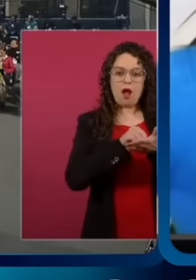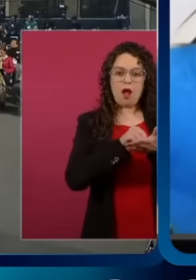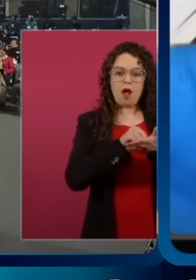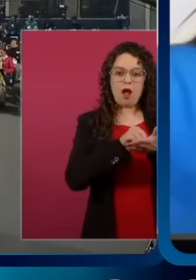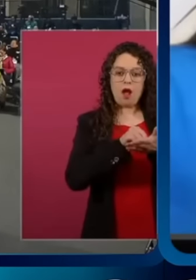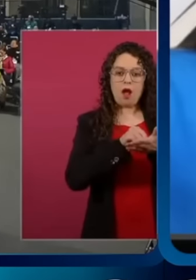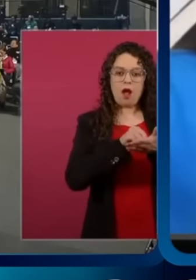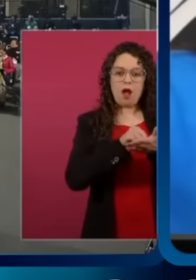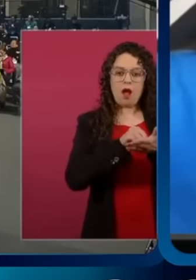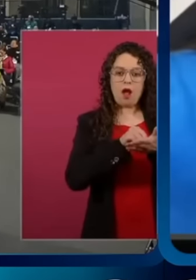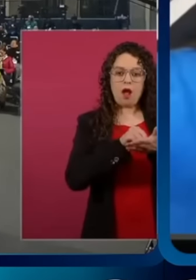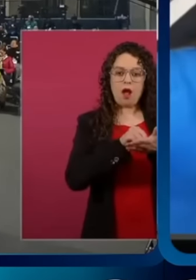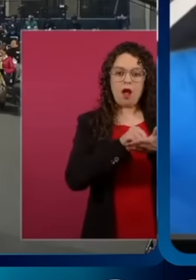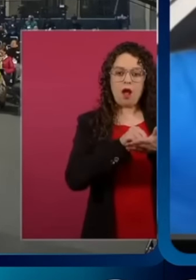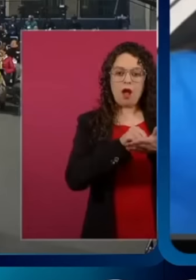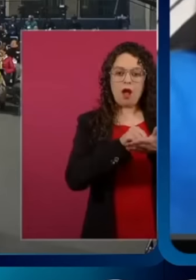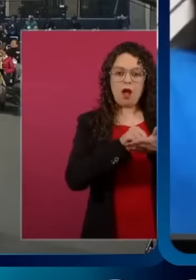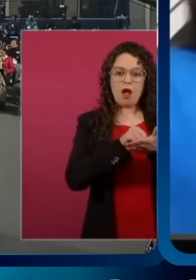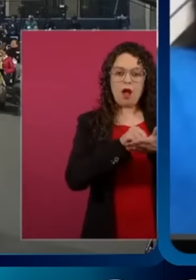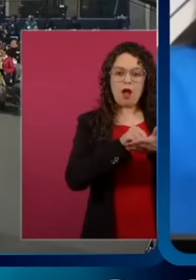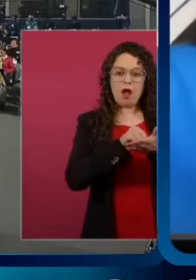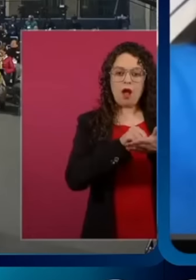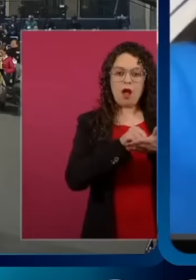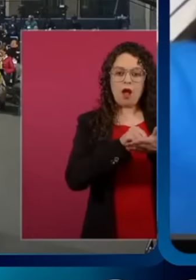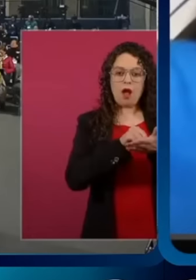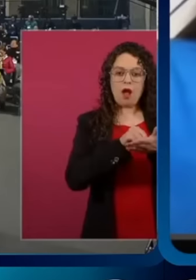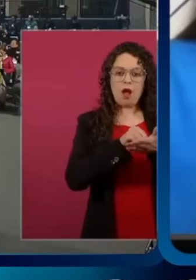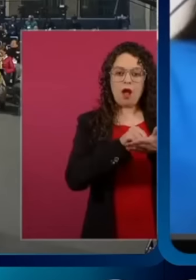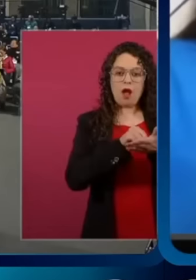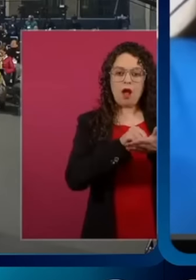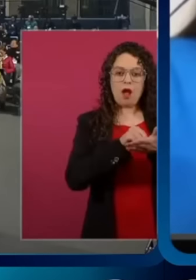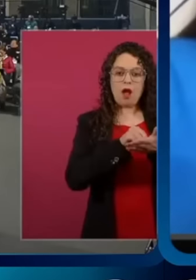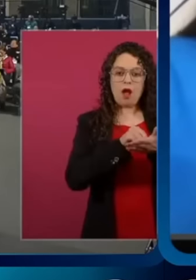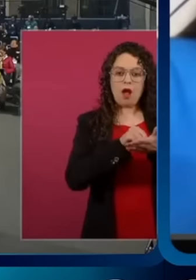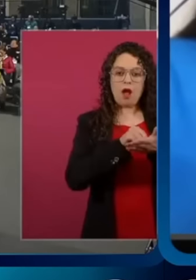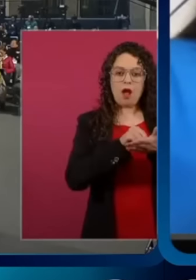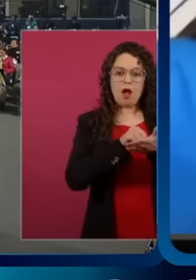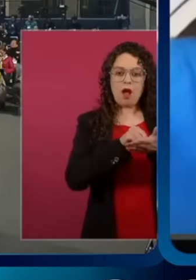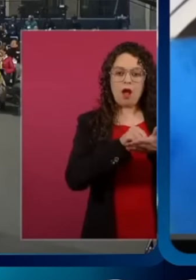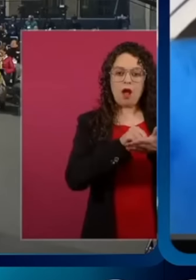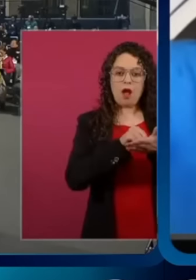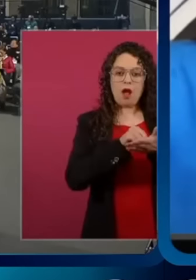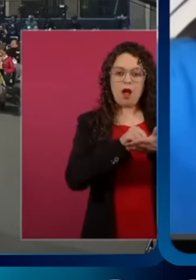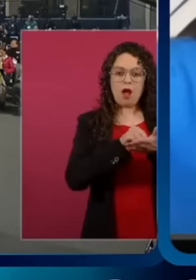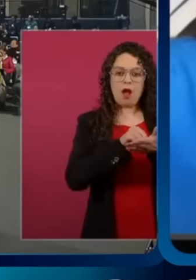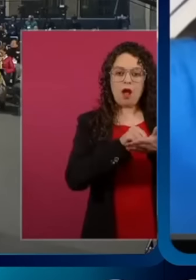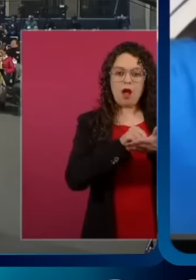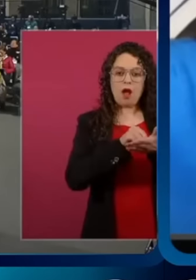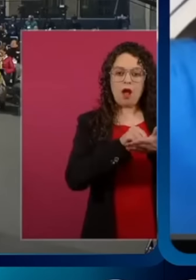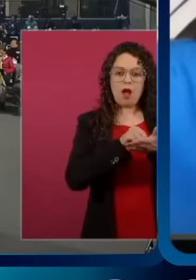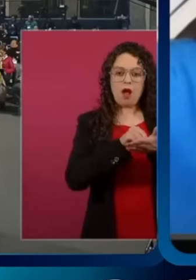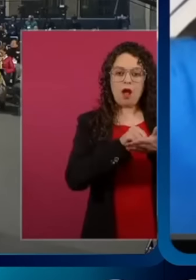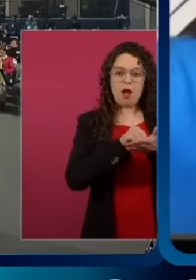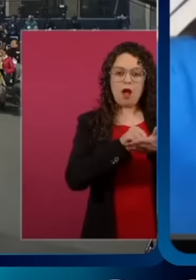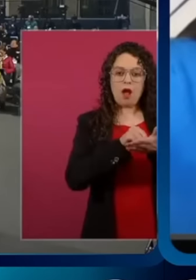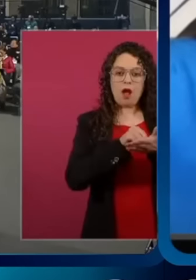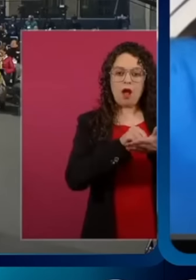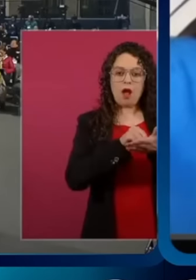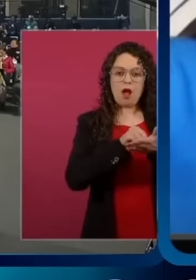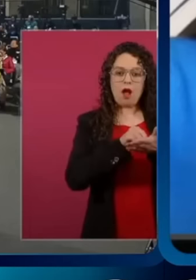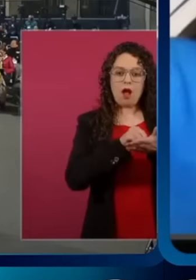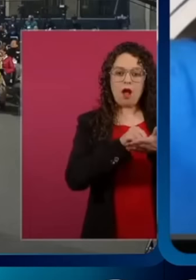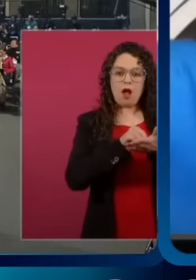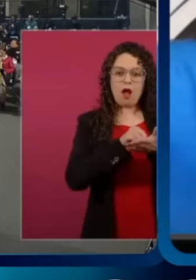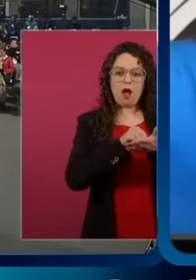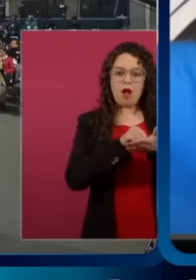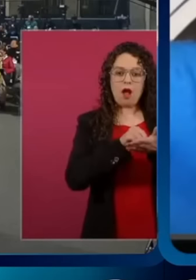del video. Es Holanda, no es Suiza. Una disculpa a nuestros hermanos holandeses, ya los ando ahí